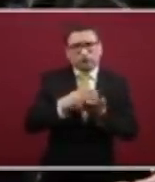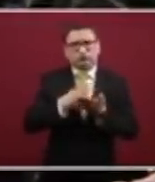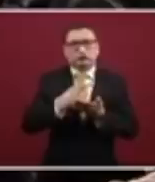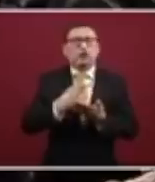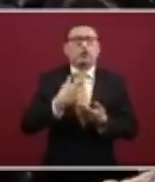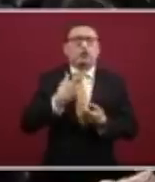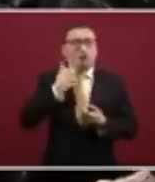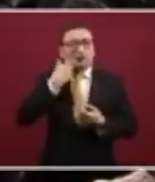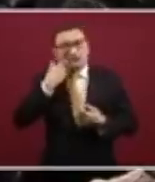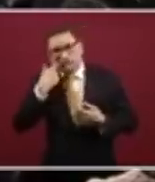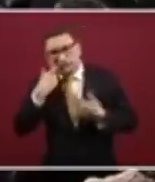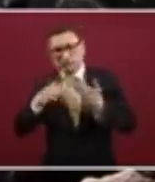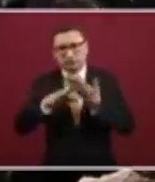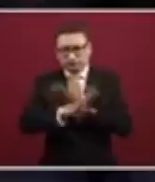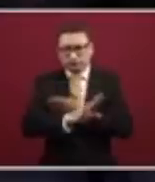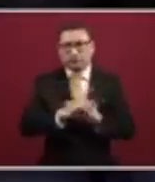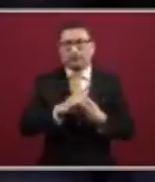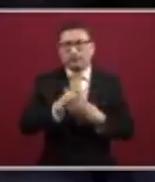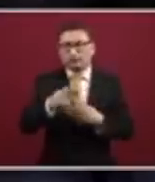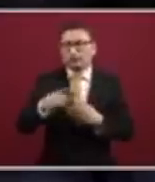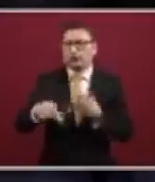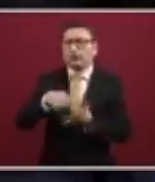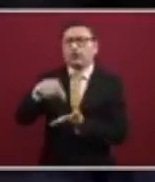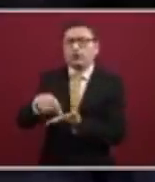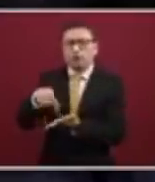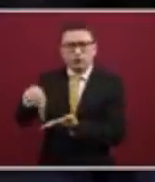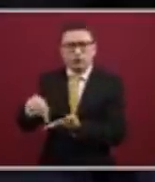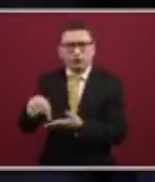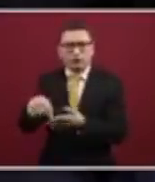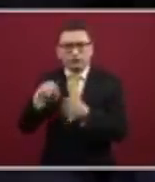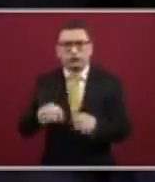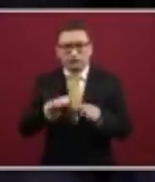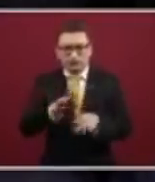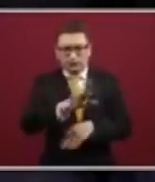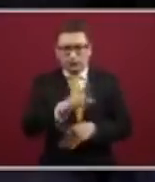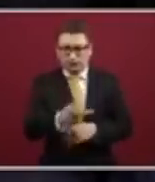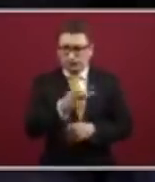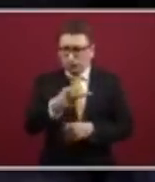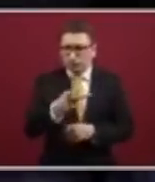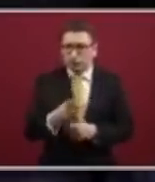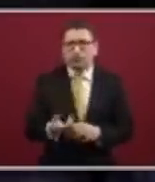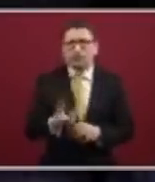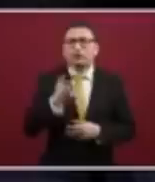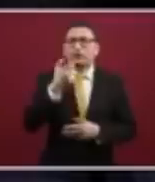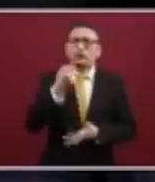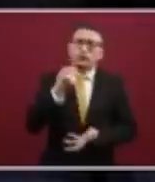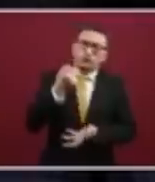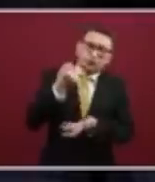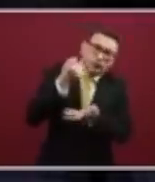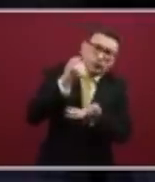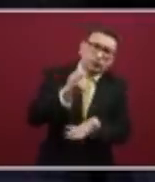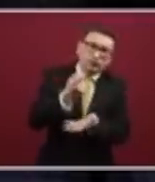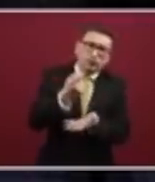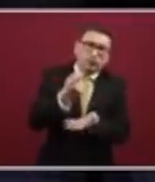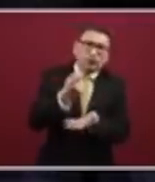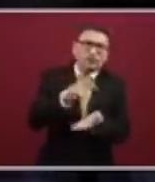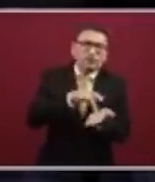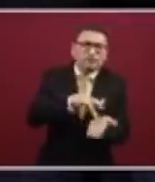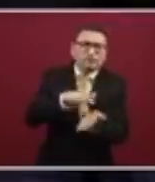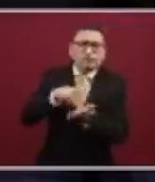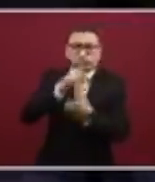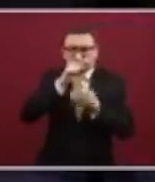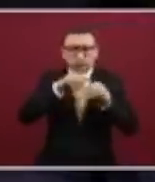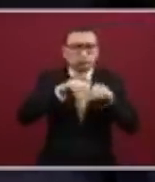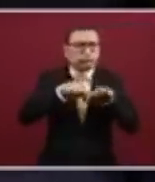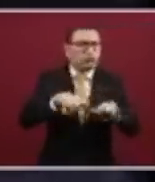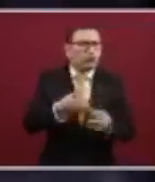atención. En términos contantes y sonantes, ¿cuánto dinero se va a destinar a esta campaña